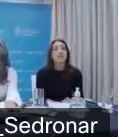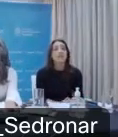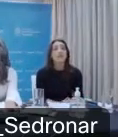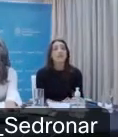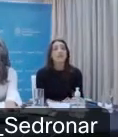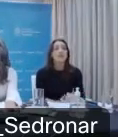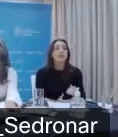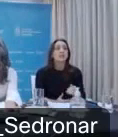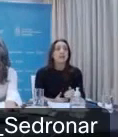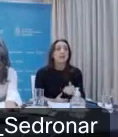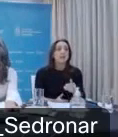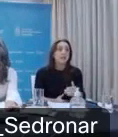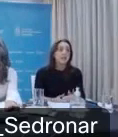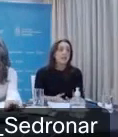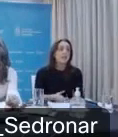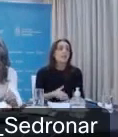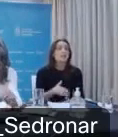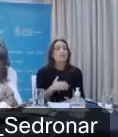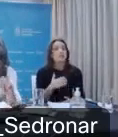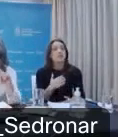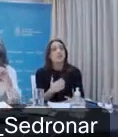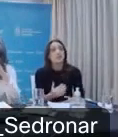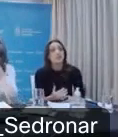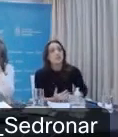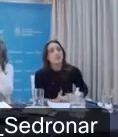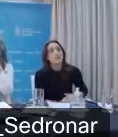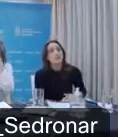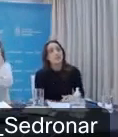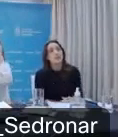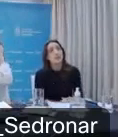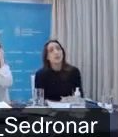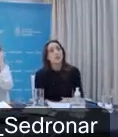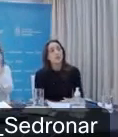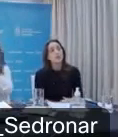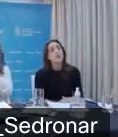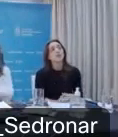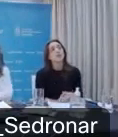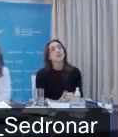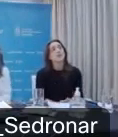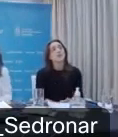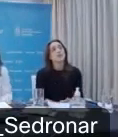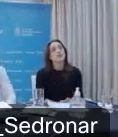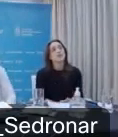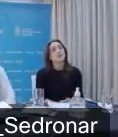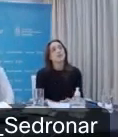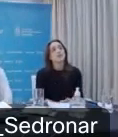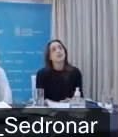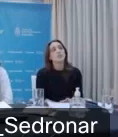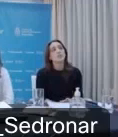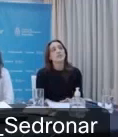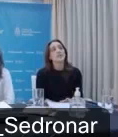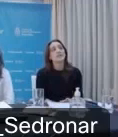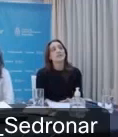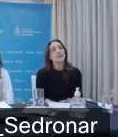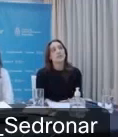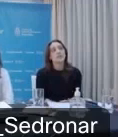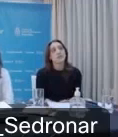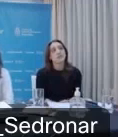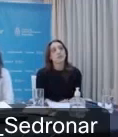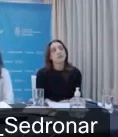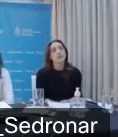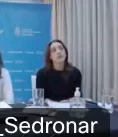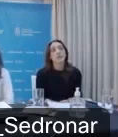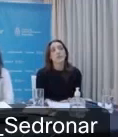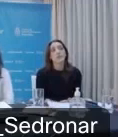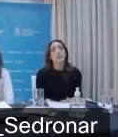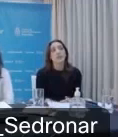en la página van a encontrar materiales de género, materiales de juventudes, ¿no? Hay como muchas cartillas que les pueden